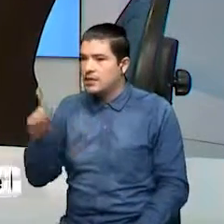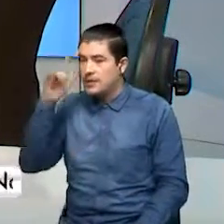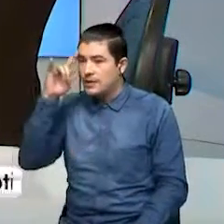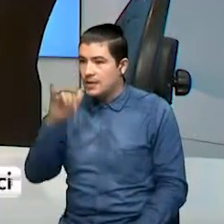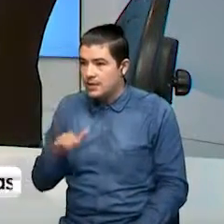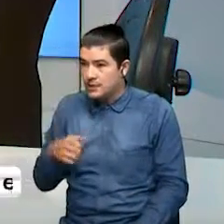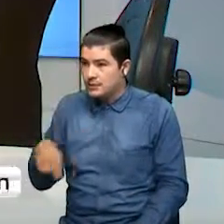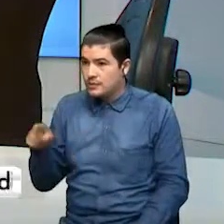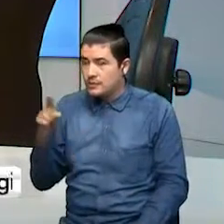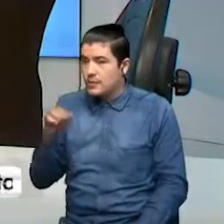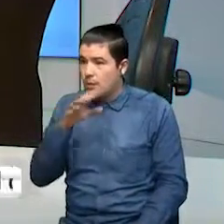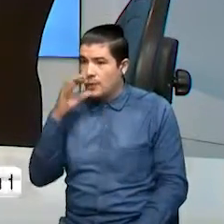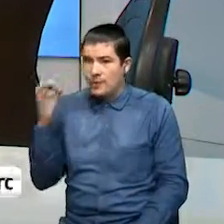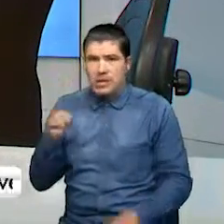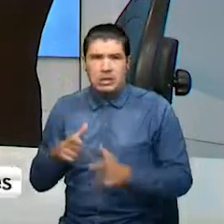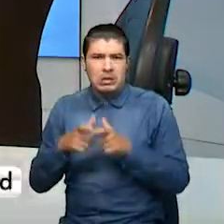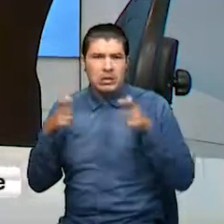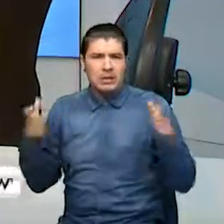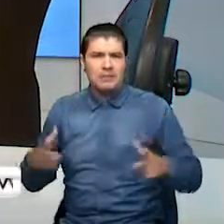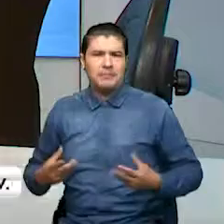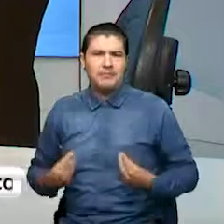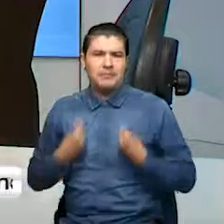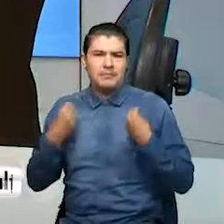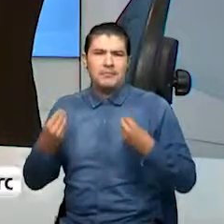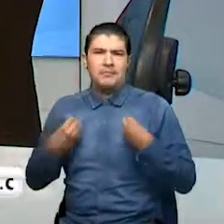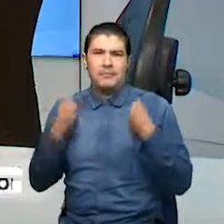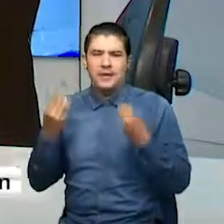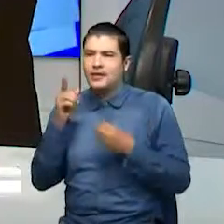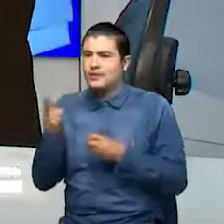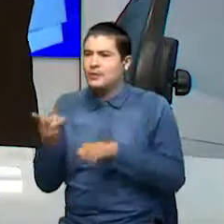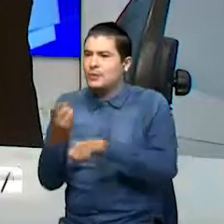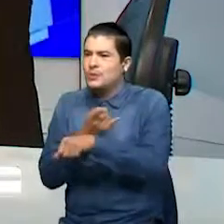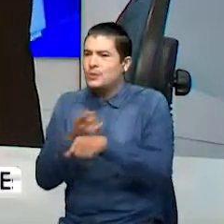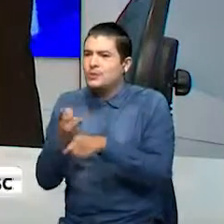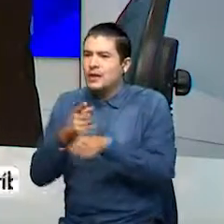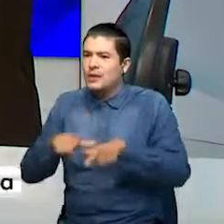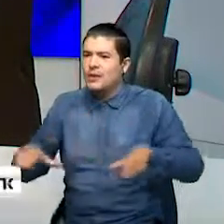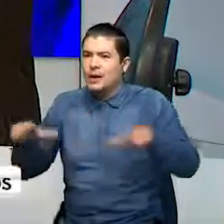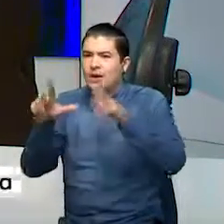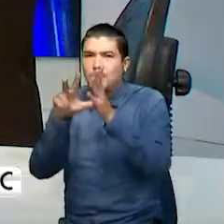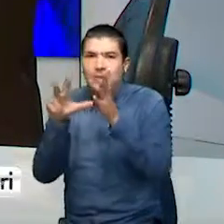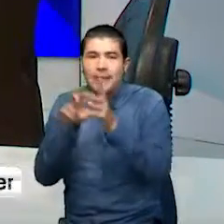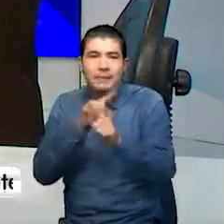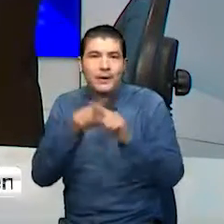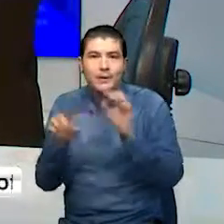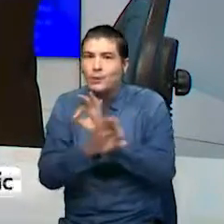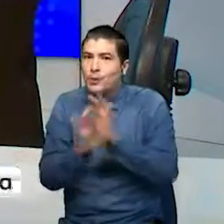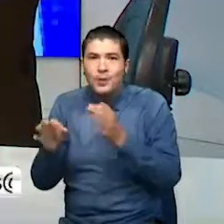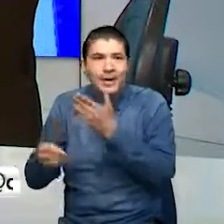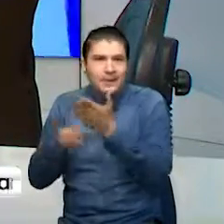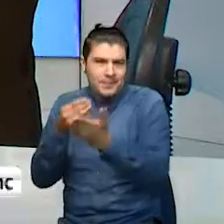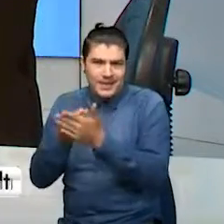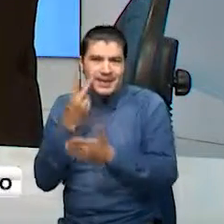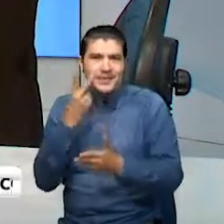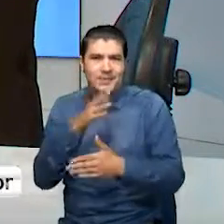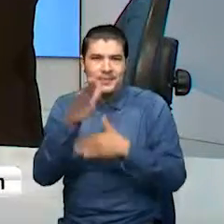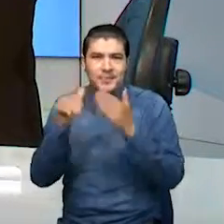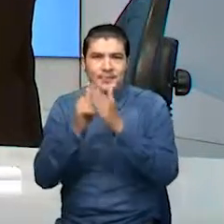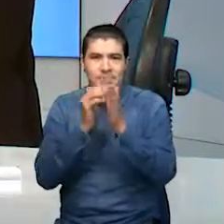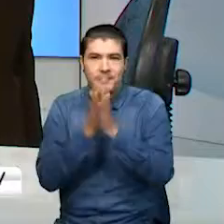vida utilizando hoteles y sitios turísticos y nunca pagaba. La historia la tiene nuestro compañero Luis Antonio Camacho. Adelante, Luis